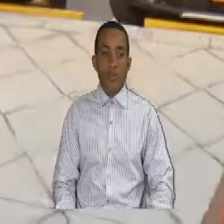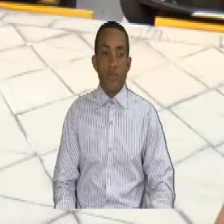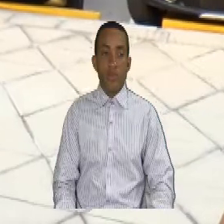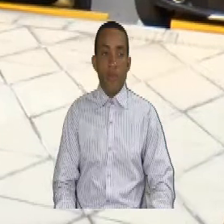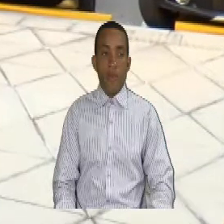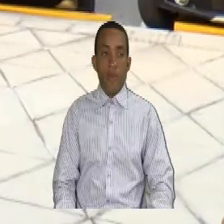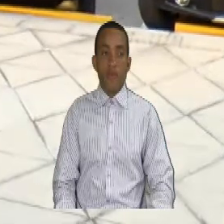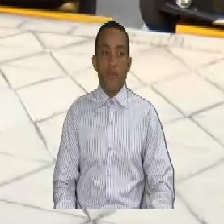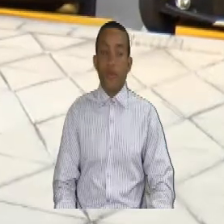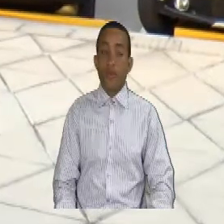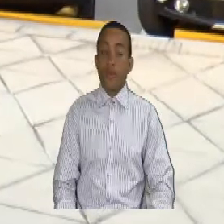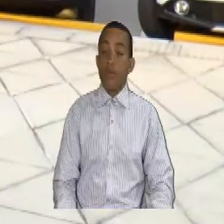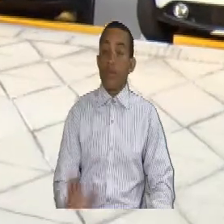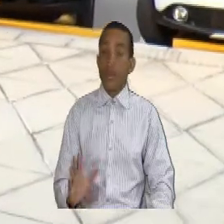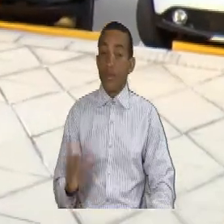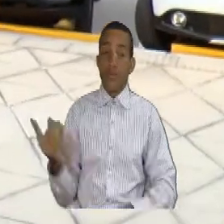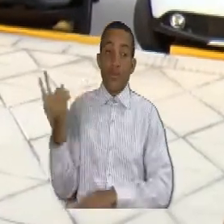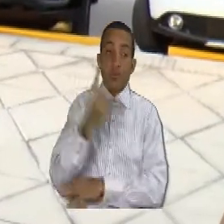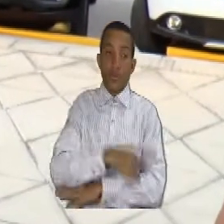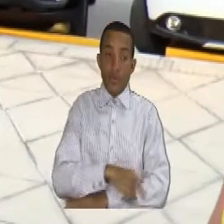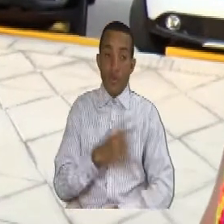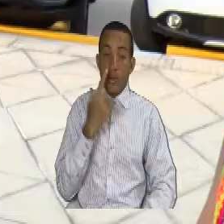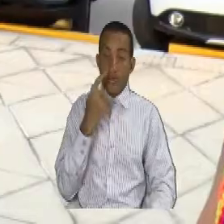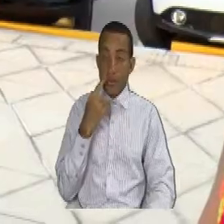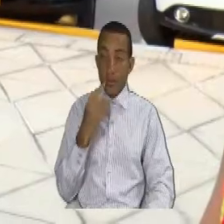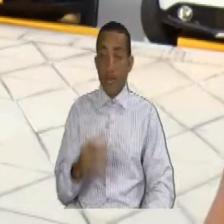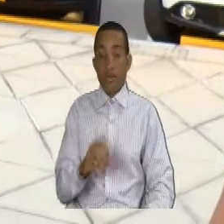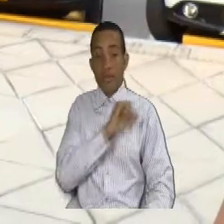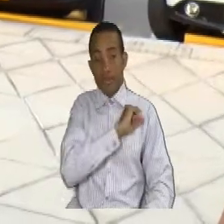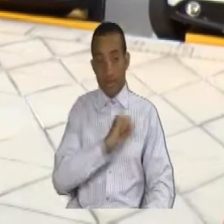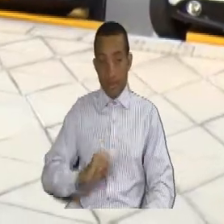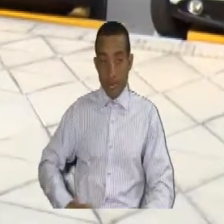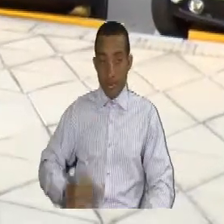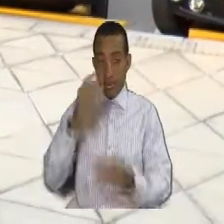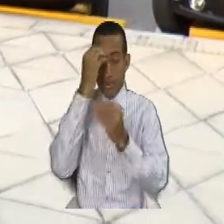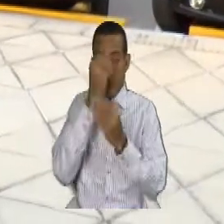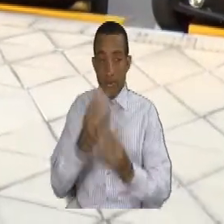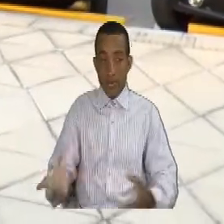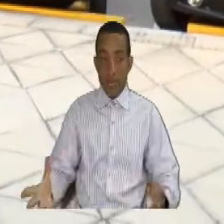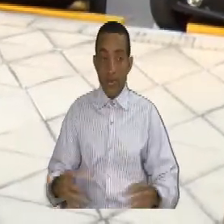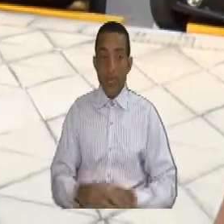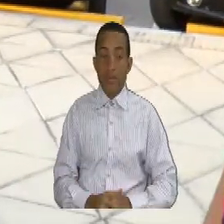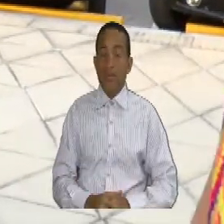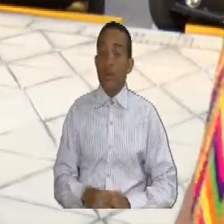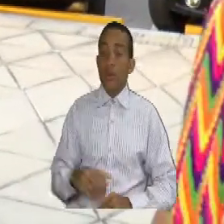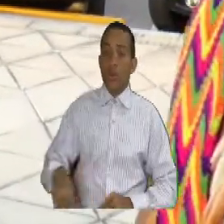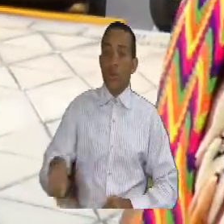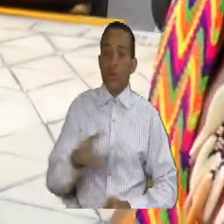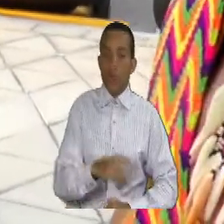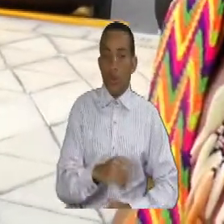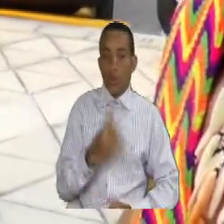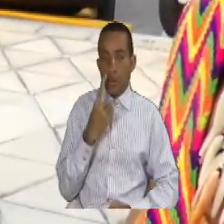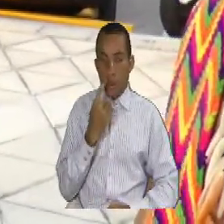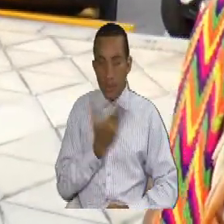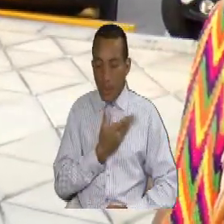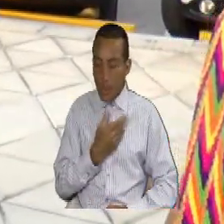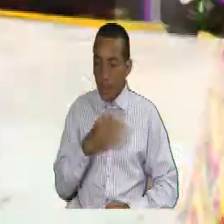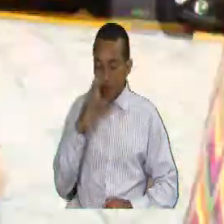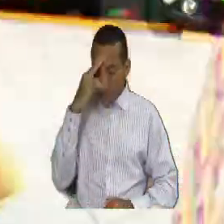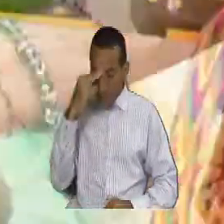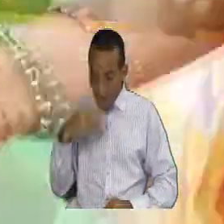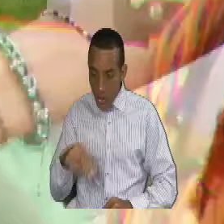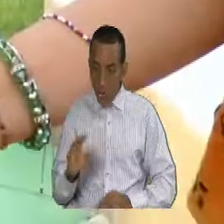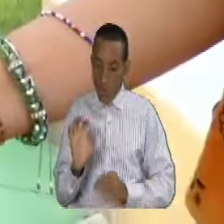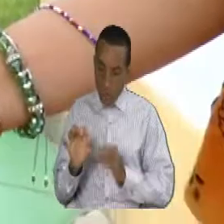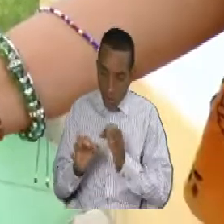Feliz Día del Padre, que el Señor les bendiga y que sean unos buenos padres con sus hijos y los lleven por un camino